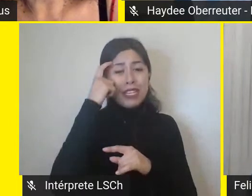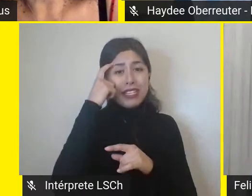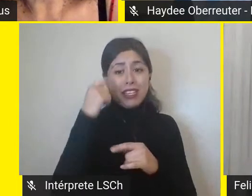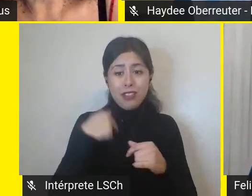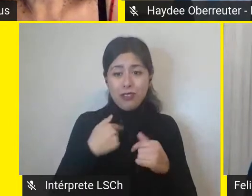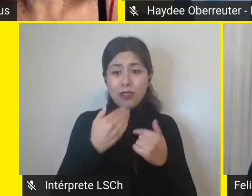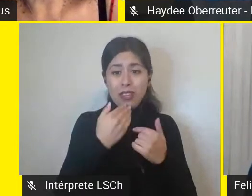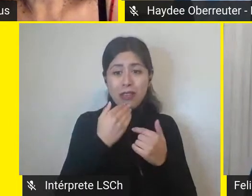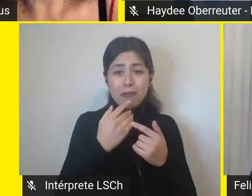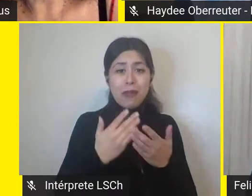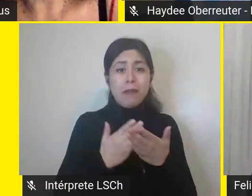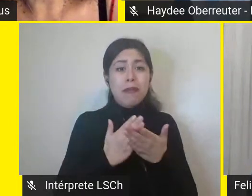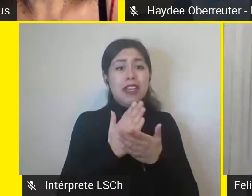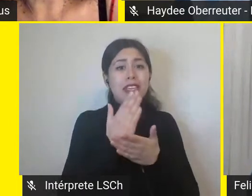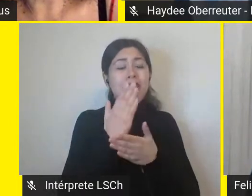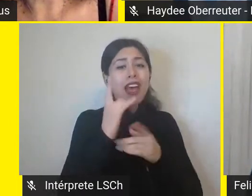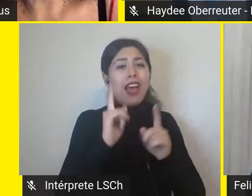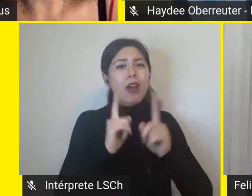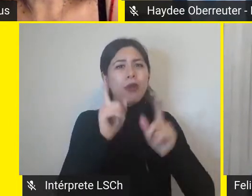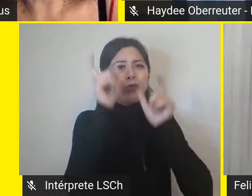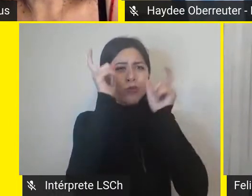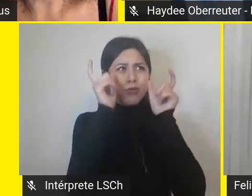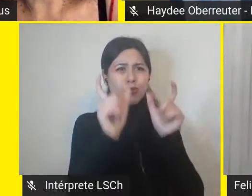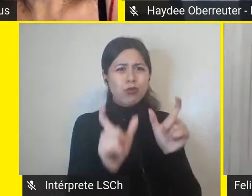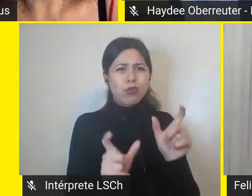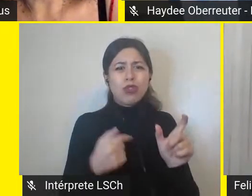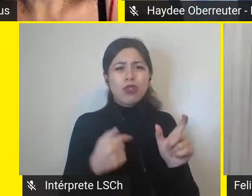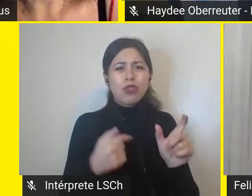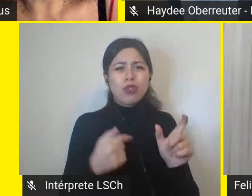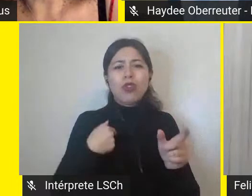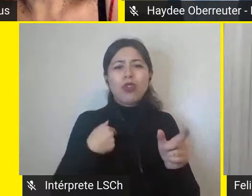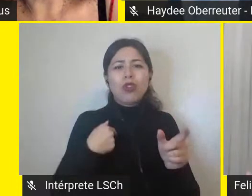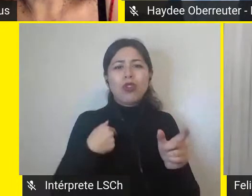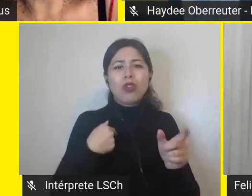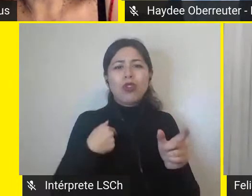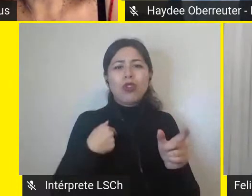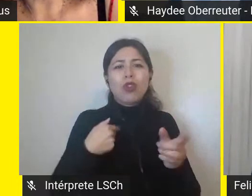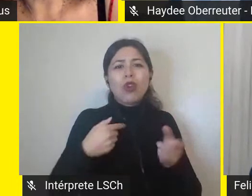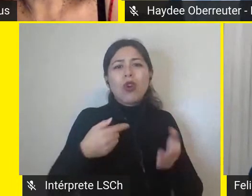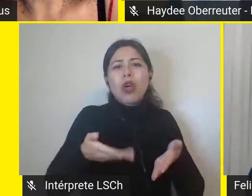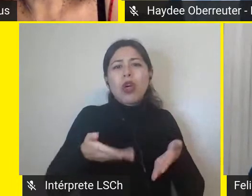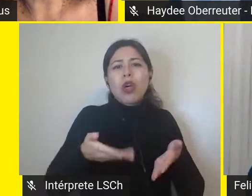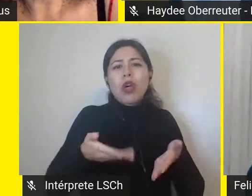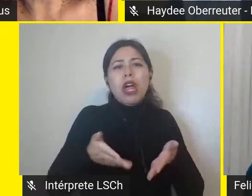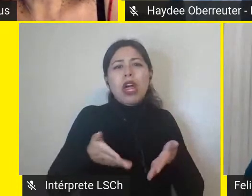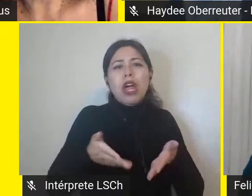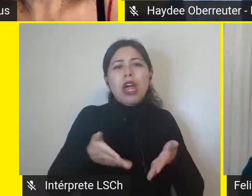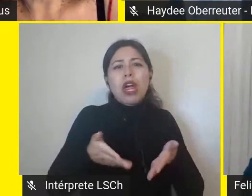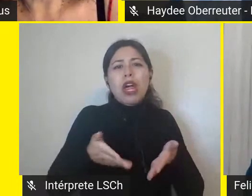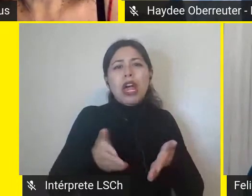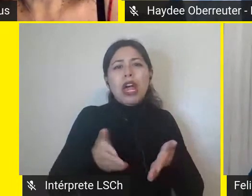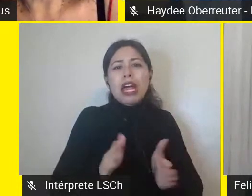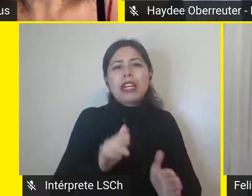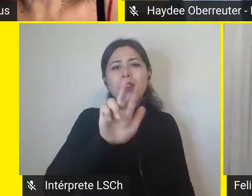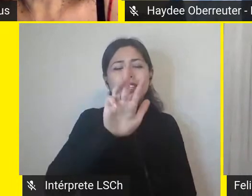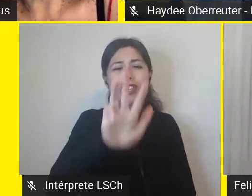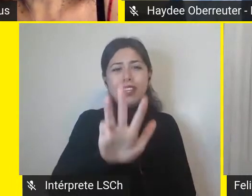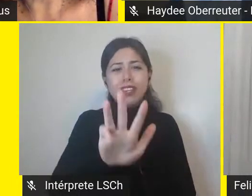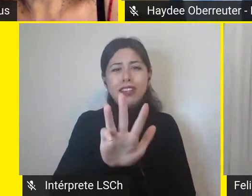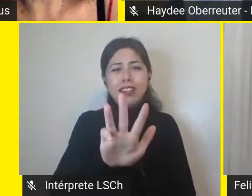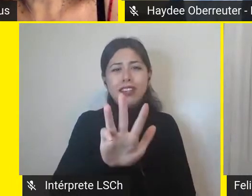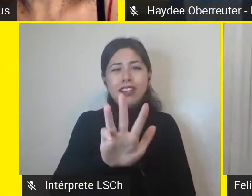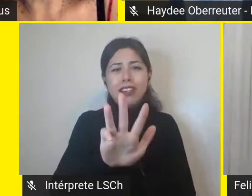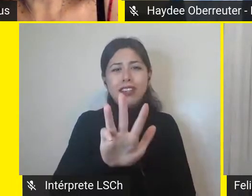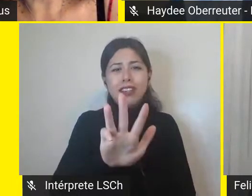a relacionar ciertos conceptos, porque yo nací en el 89, o sea, yo vengo recibiendo todo lo del 90 y 2000, y creo que a mí me marcó